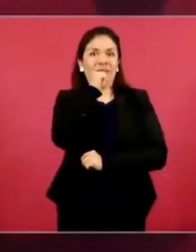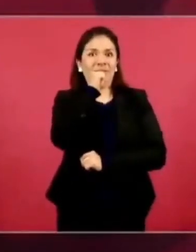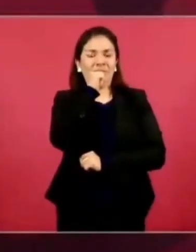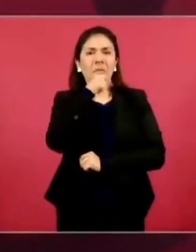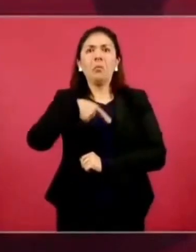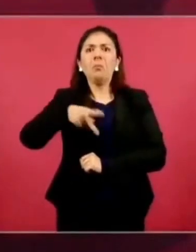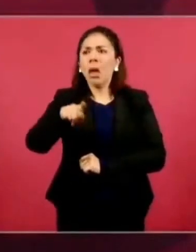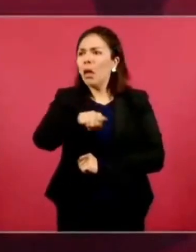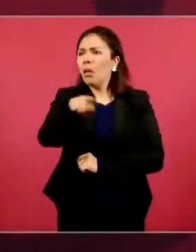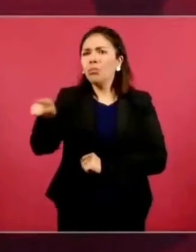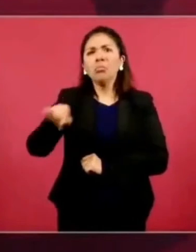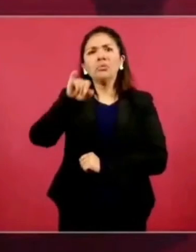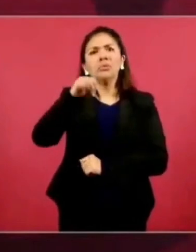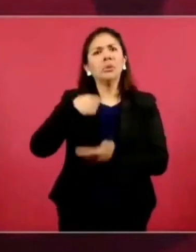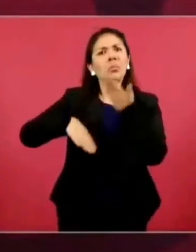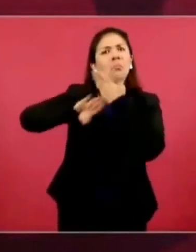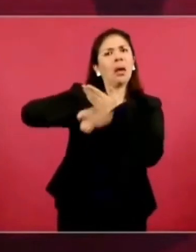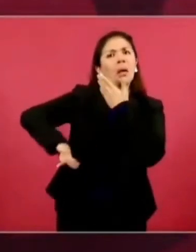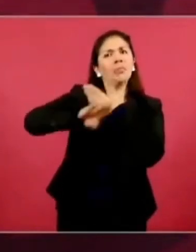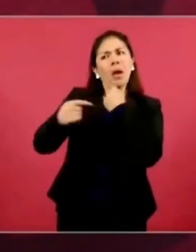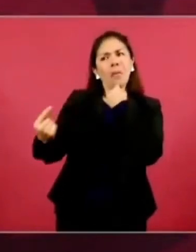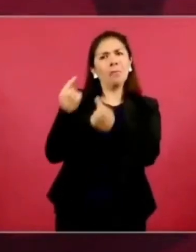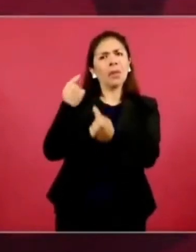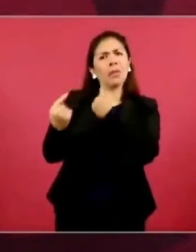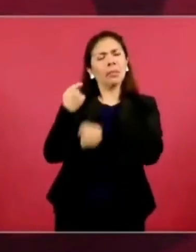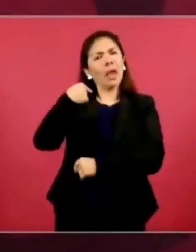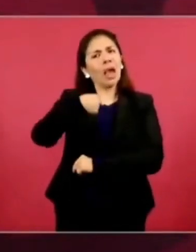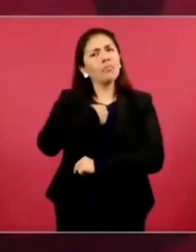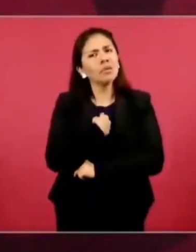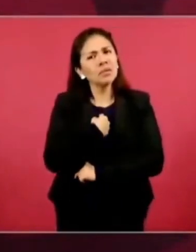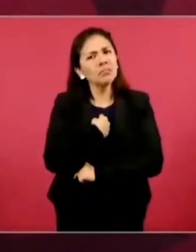atacándome los conservadores?